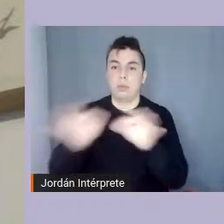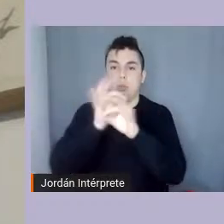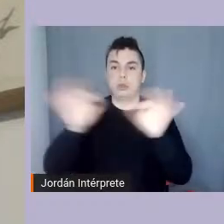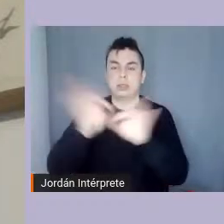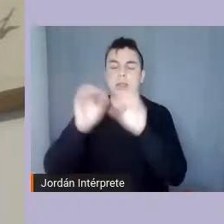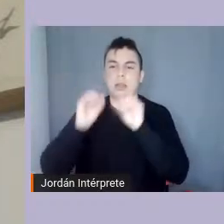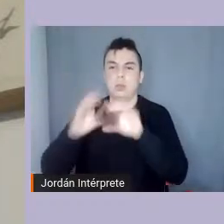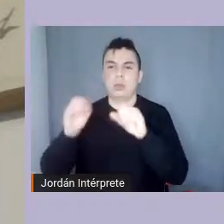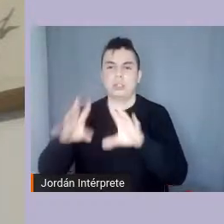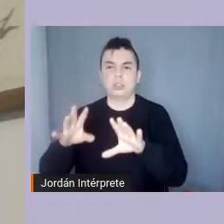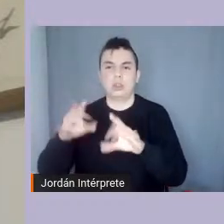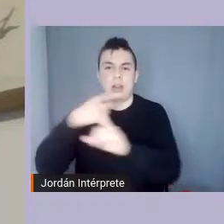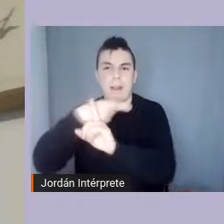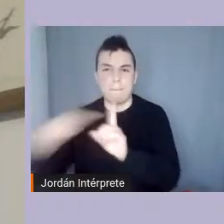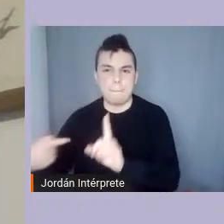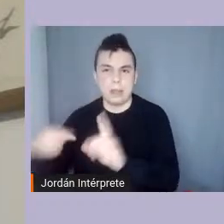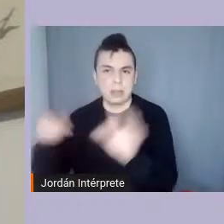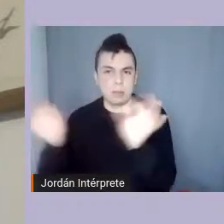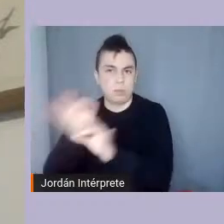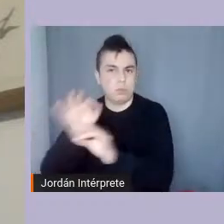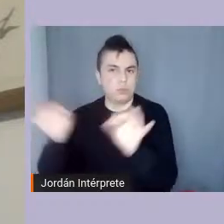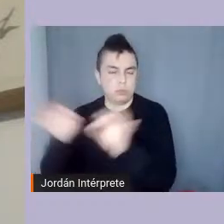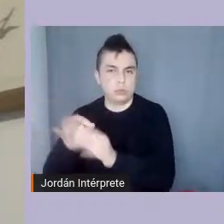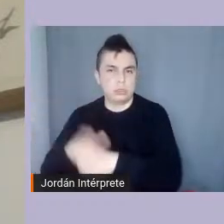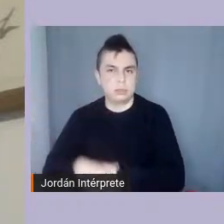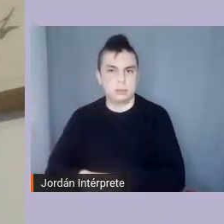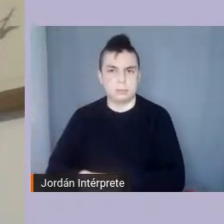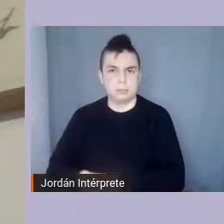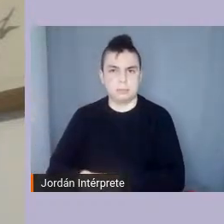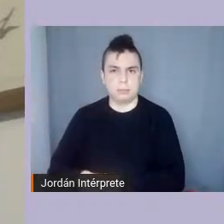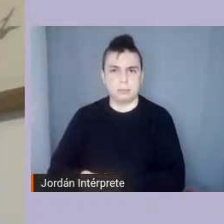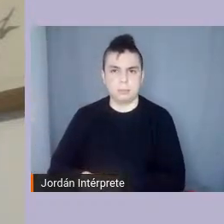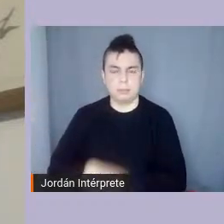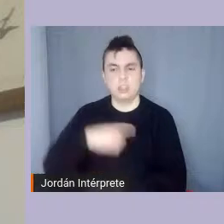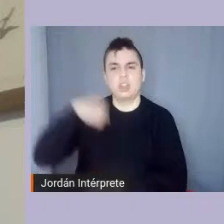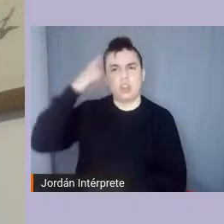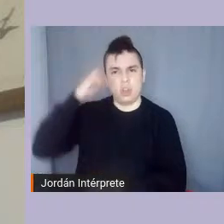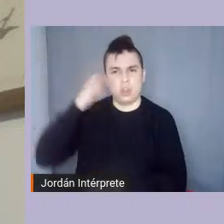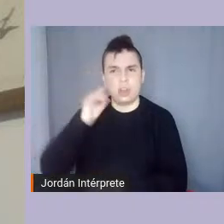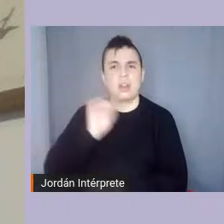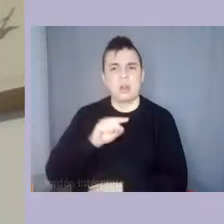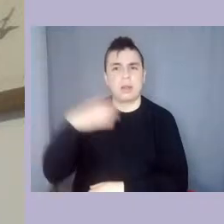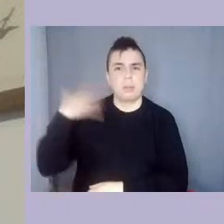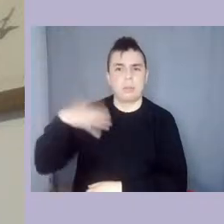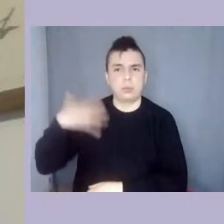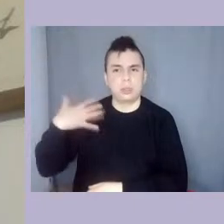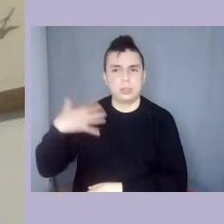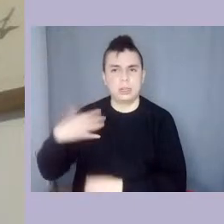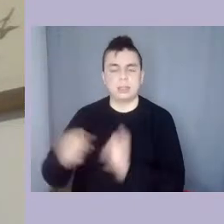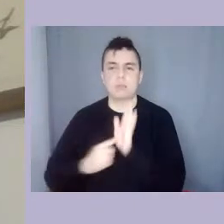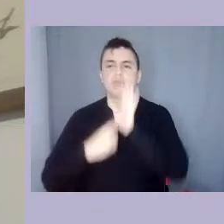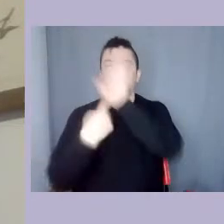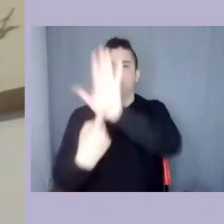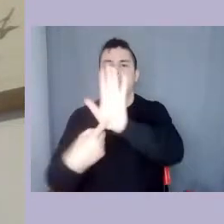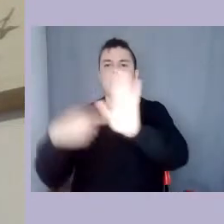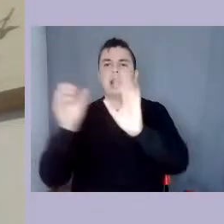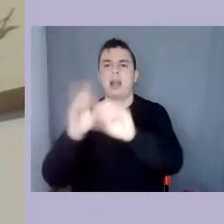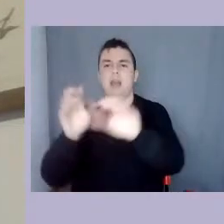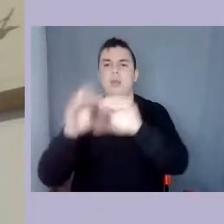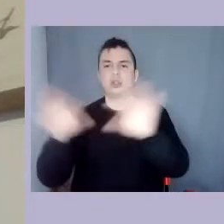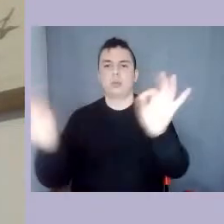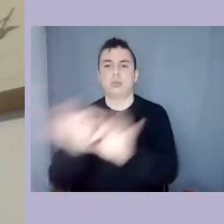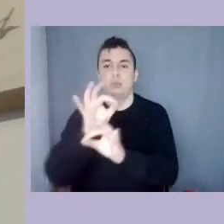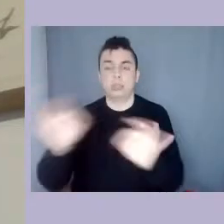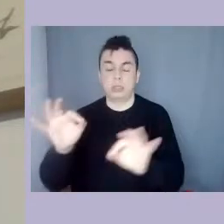yo siento que existen un... Yo creo que hay que visibilizar la educación musical no solamente en